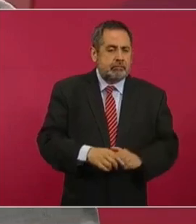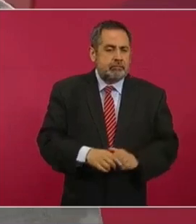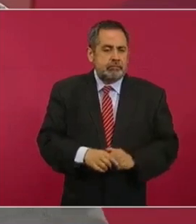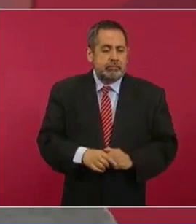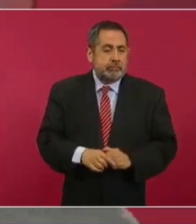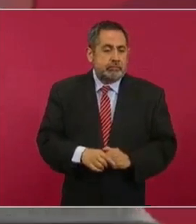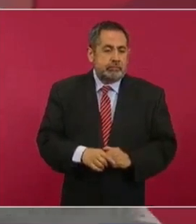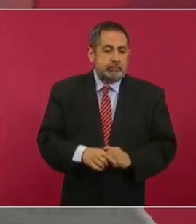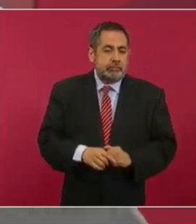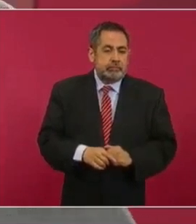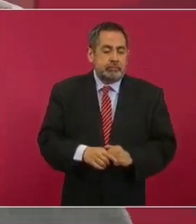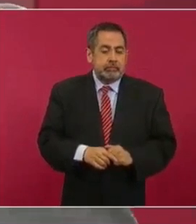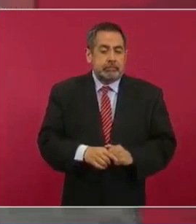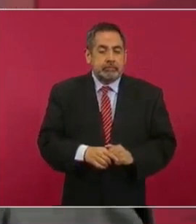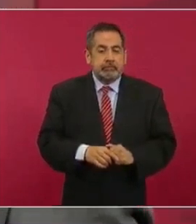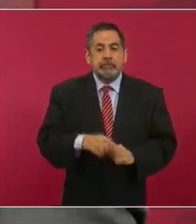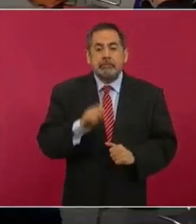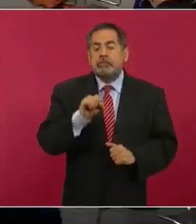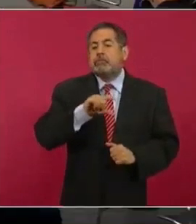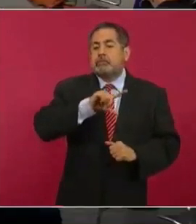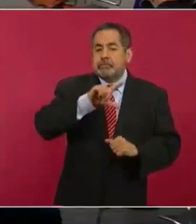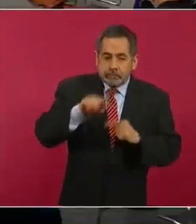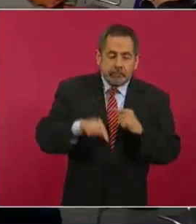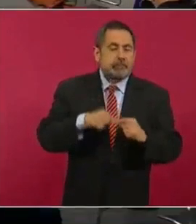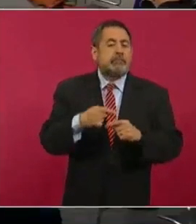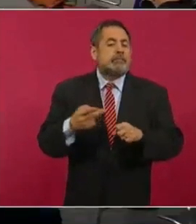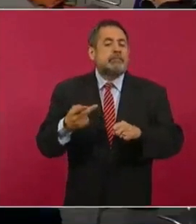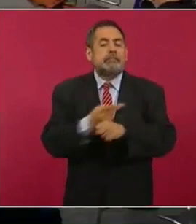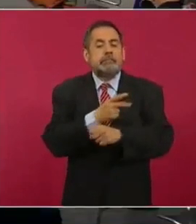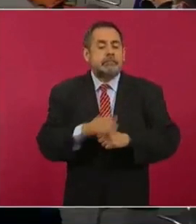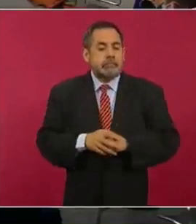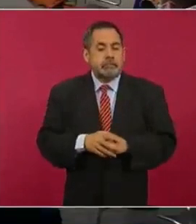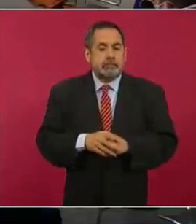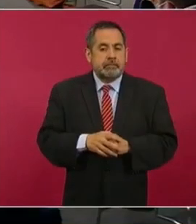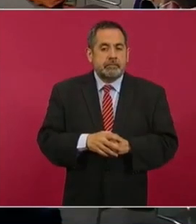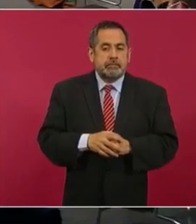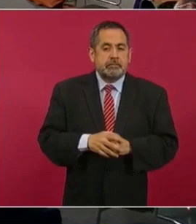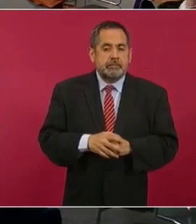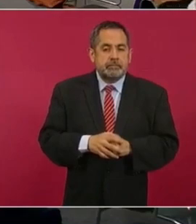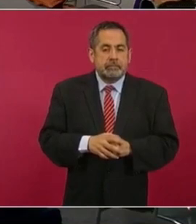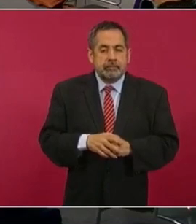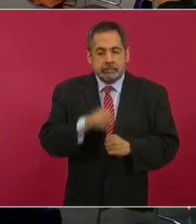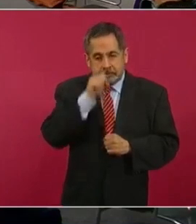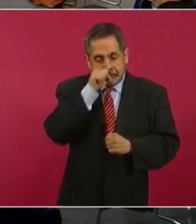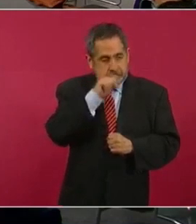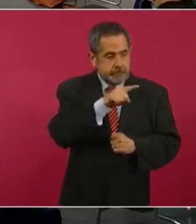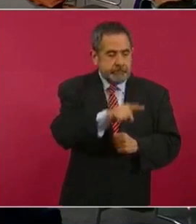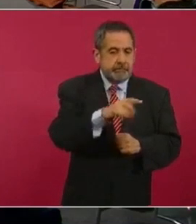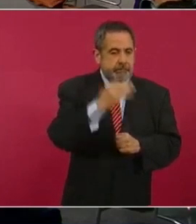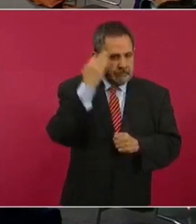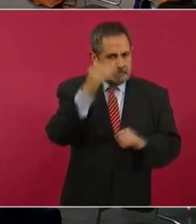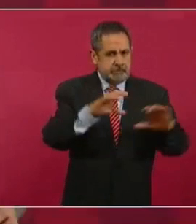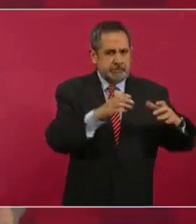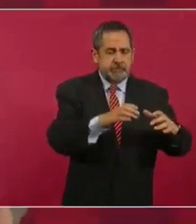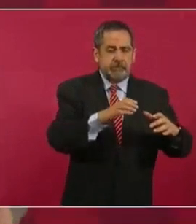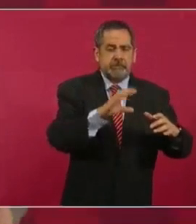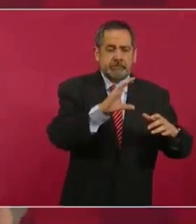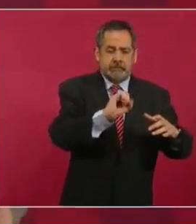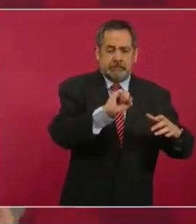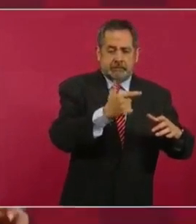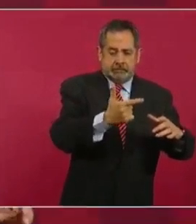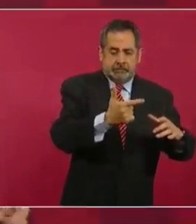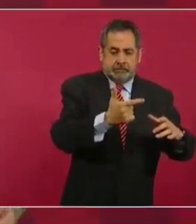Y este es el resultado. Y luego le siguieron, pues fue el salinismo